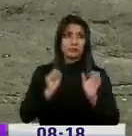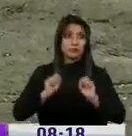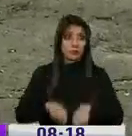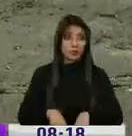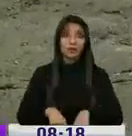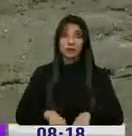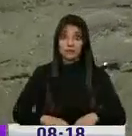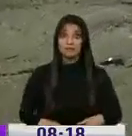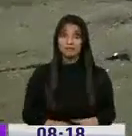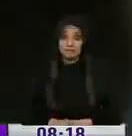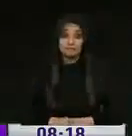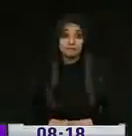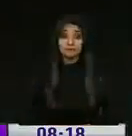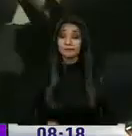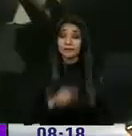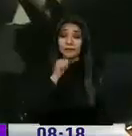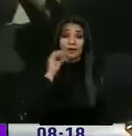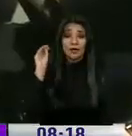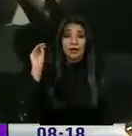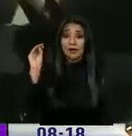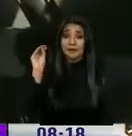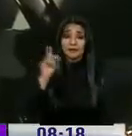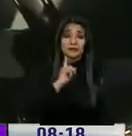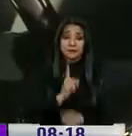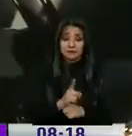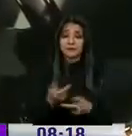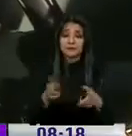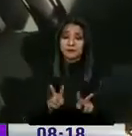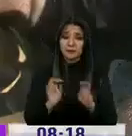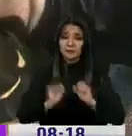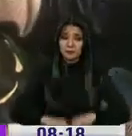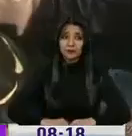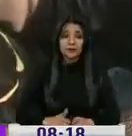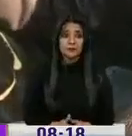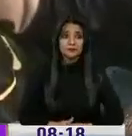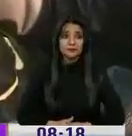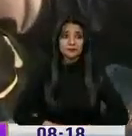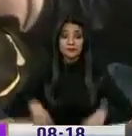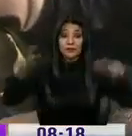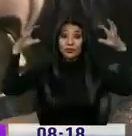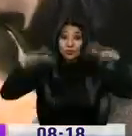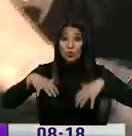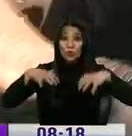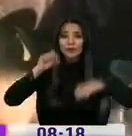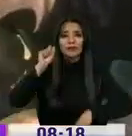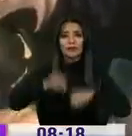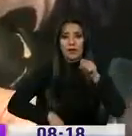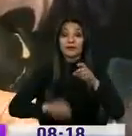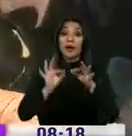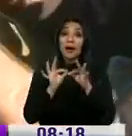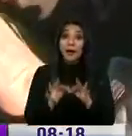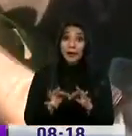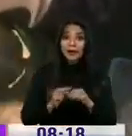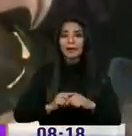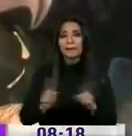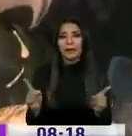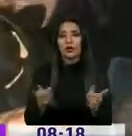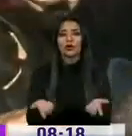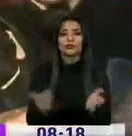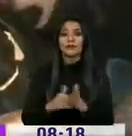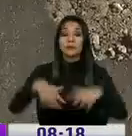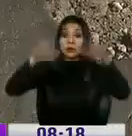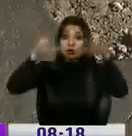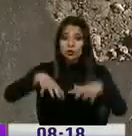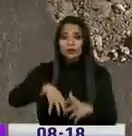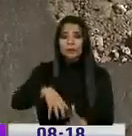los accidentes. Falta de señalética y todas esas situaciones todavía. Con la lluvia se daña. Le arreglan, pero ya empieza la lluvia